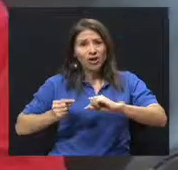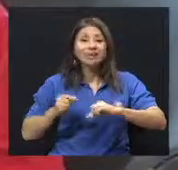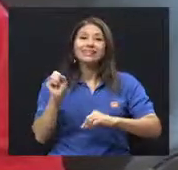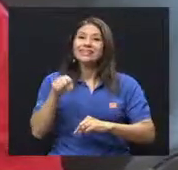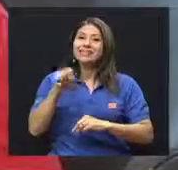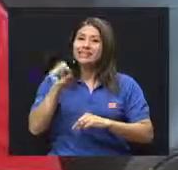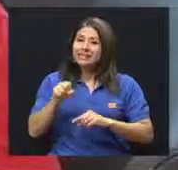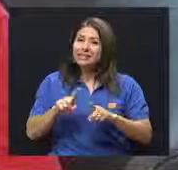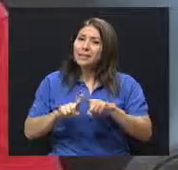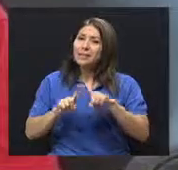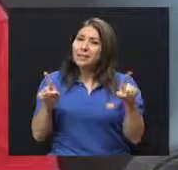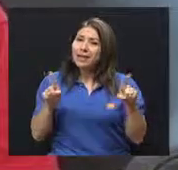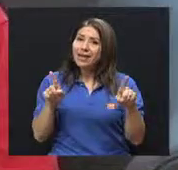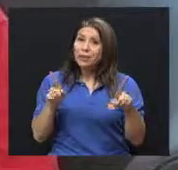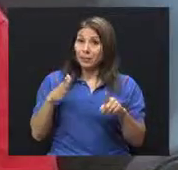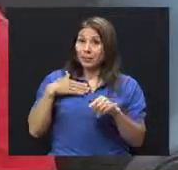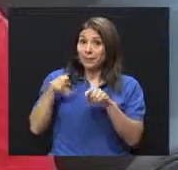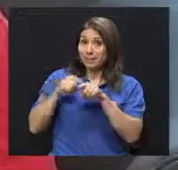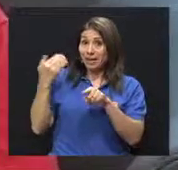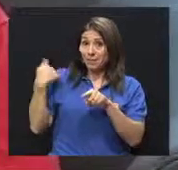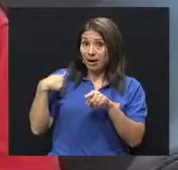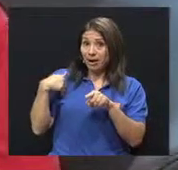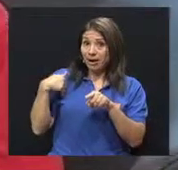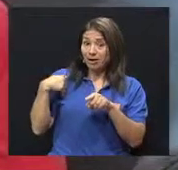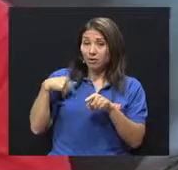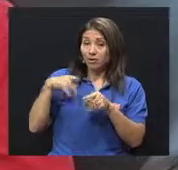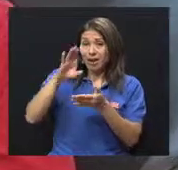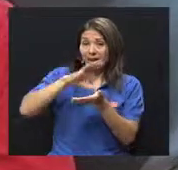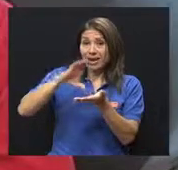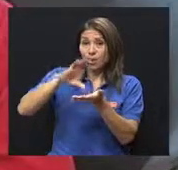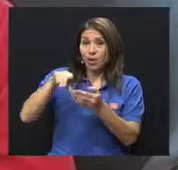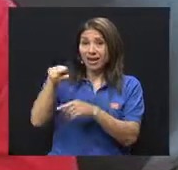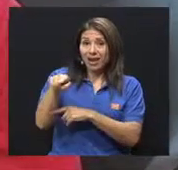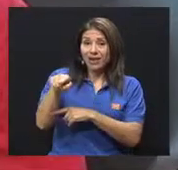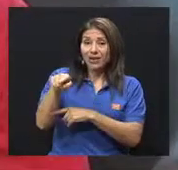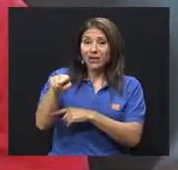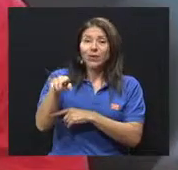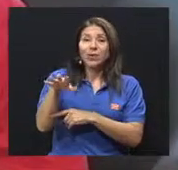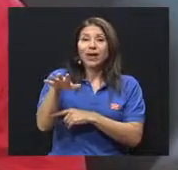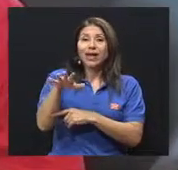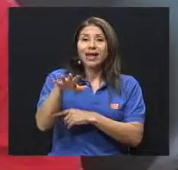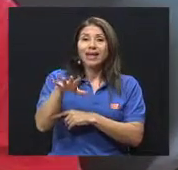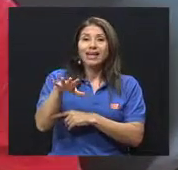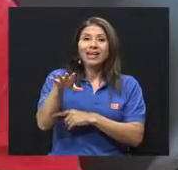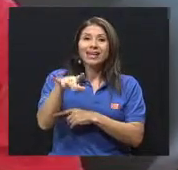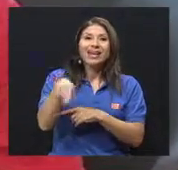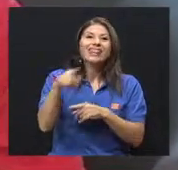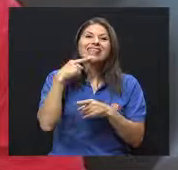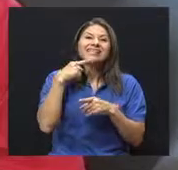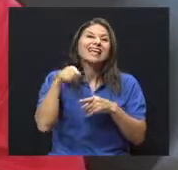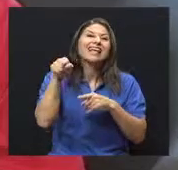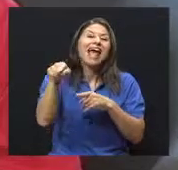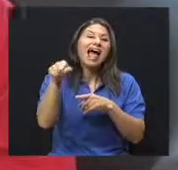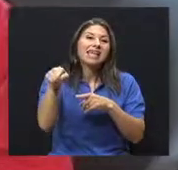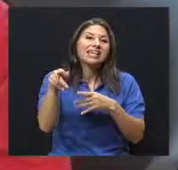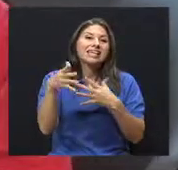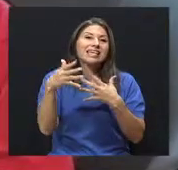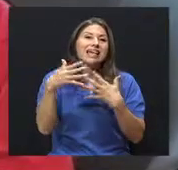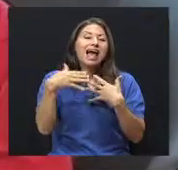Ajá. Pero eso no es tanto porque mi hermano en el cole, que es que ahí le sacan el ratón.